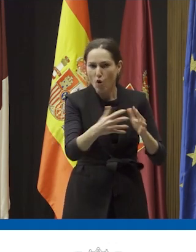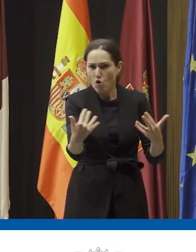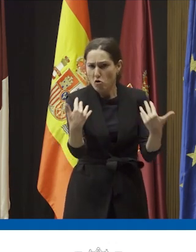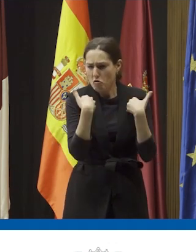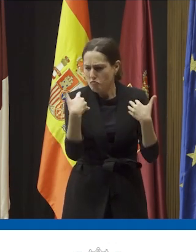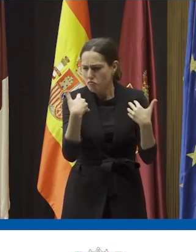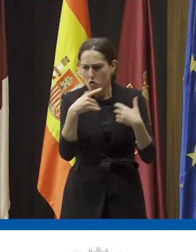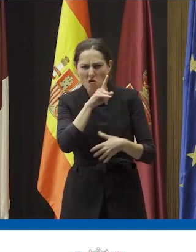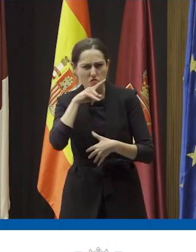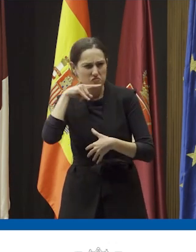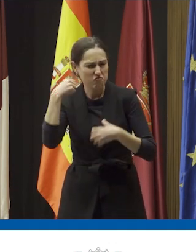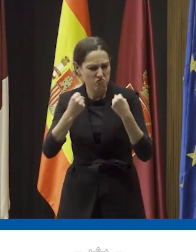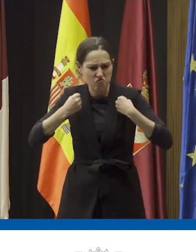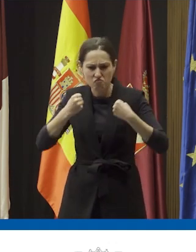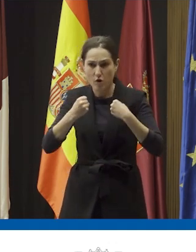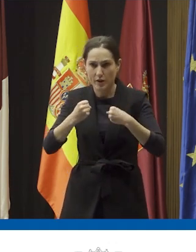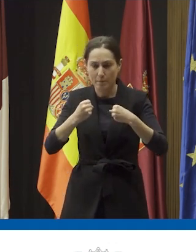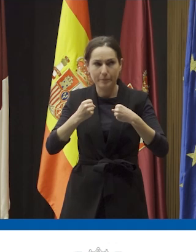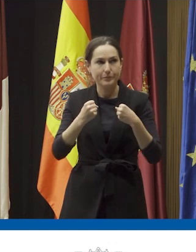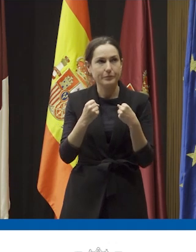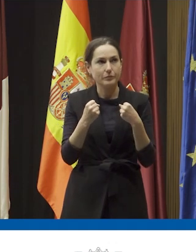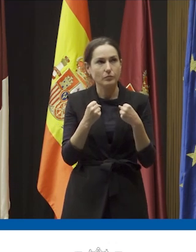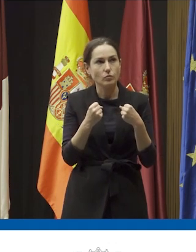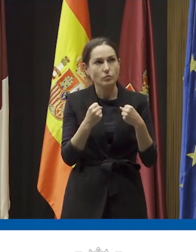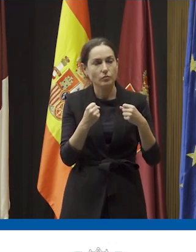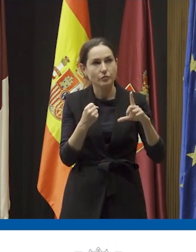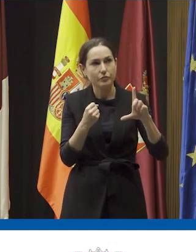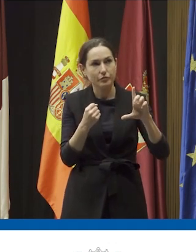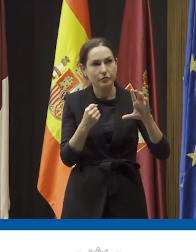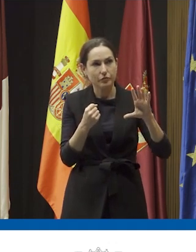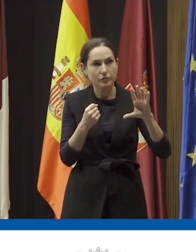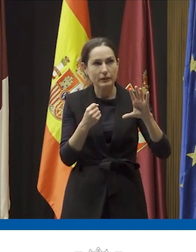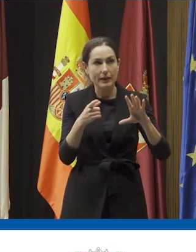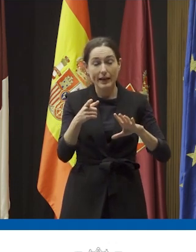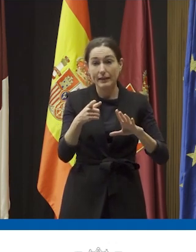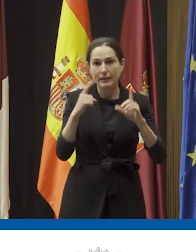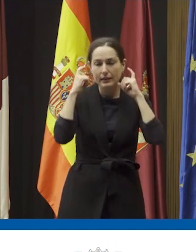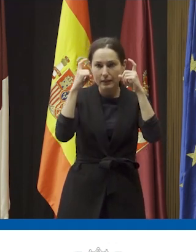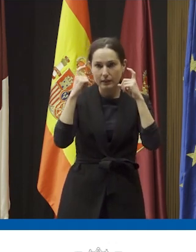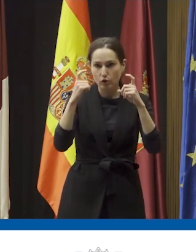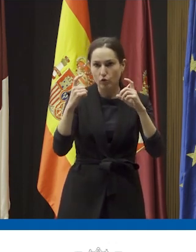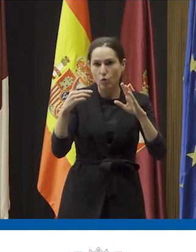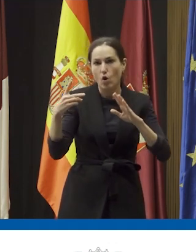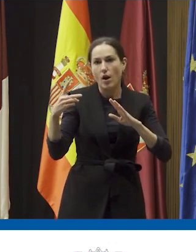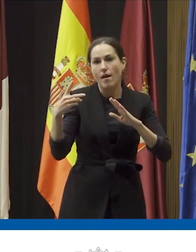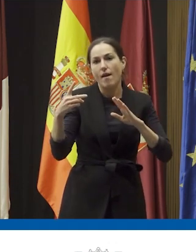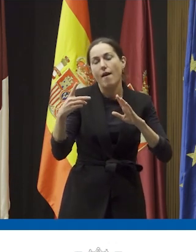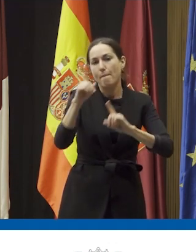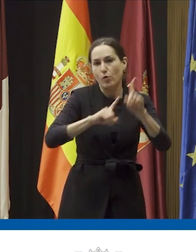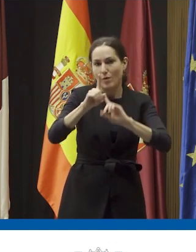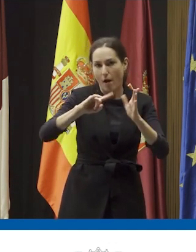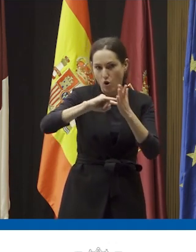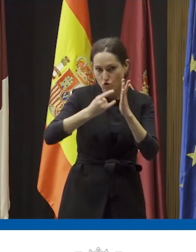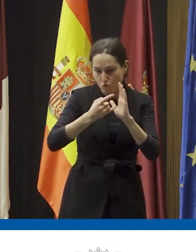La fístula, la fisura, el acceso anal. Había tratado de eliminar su problema. No se consiguió, hasta que